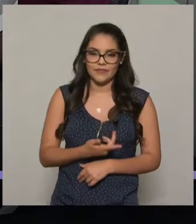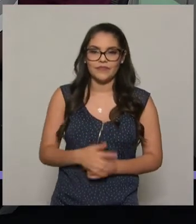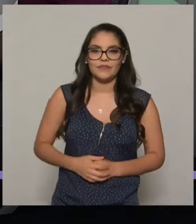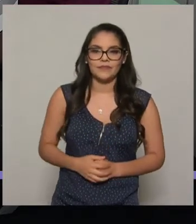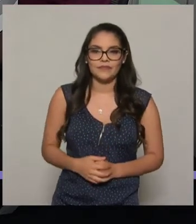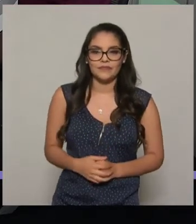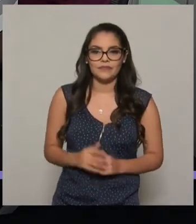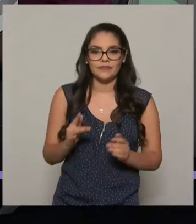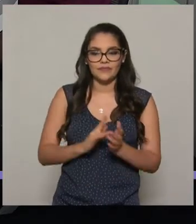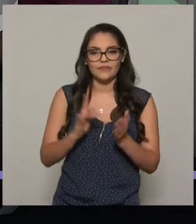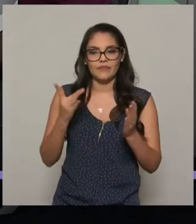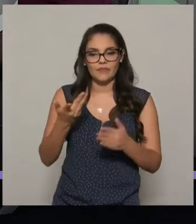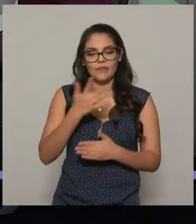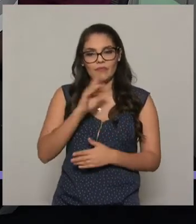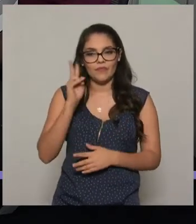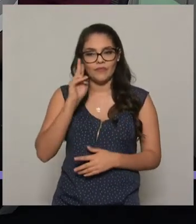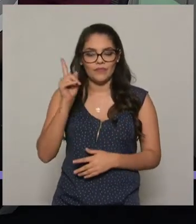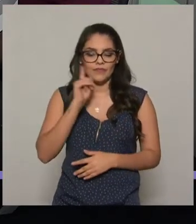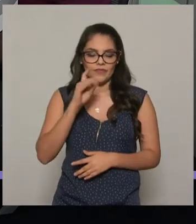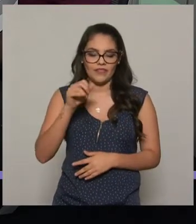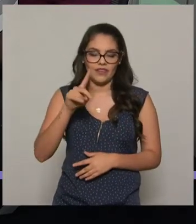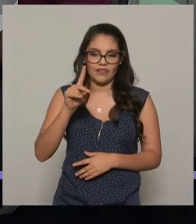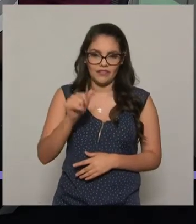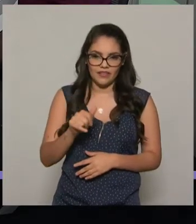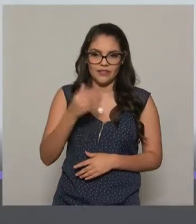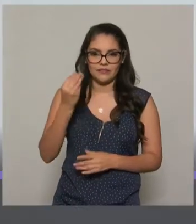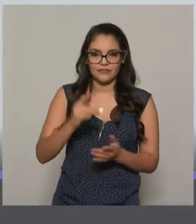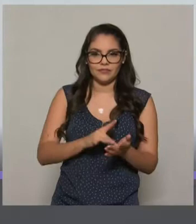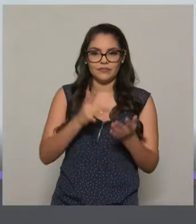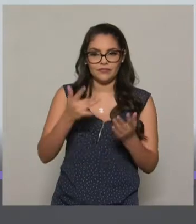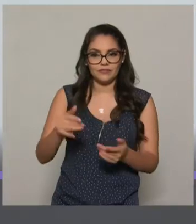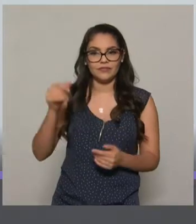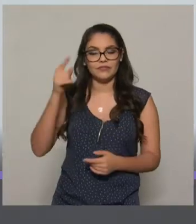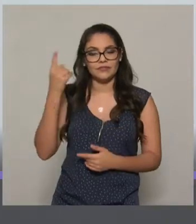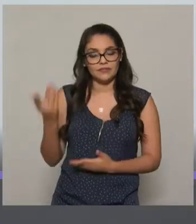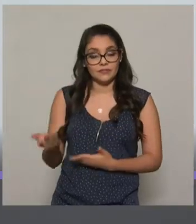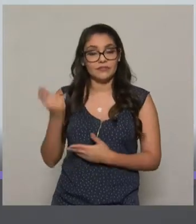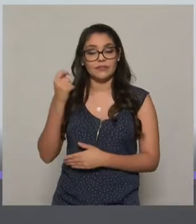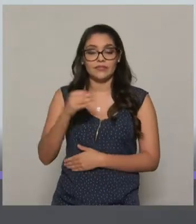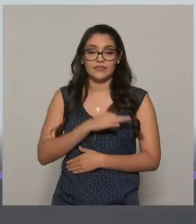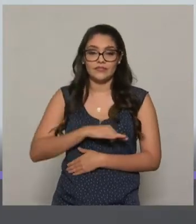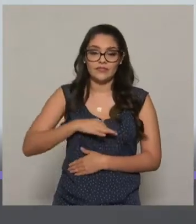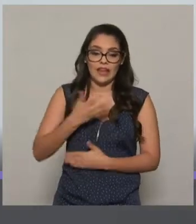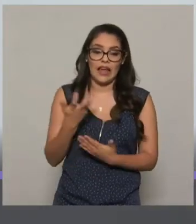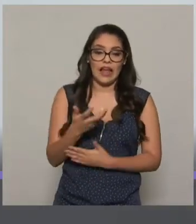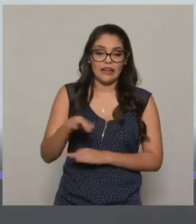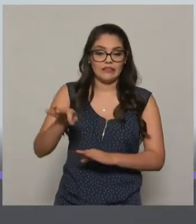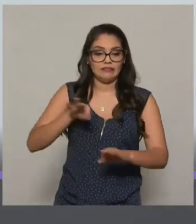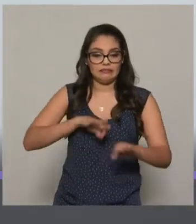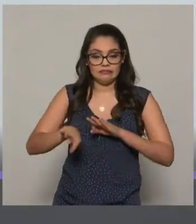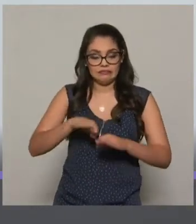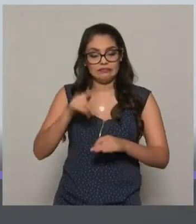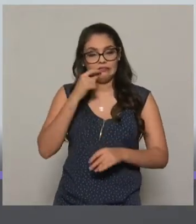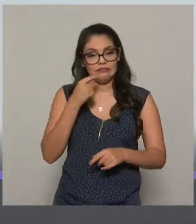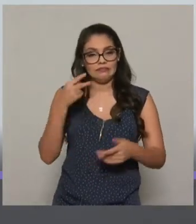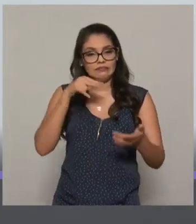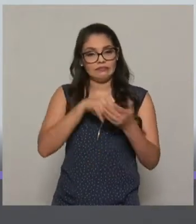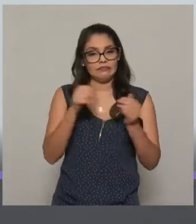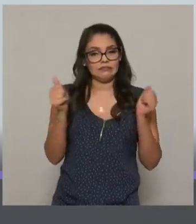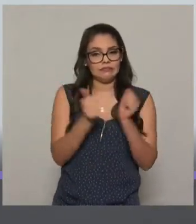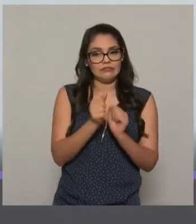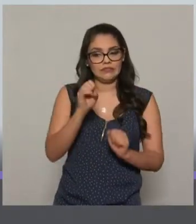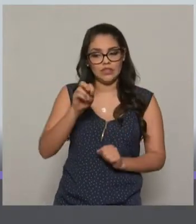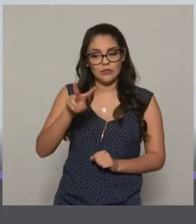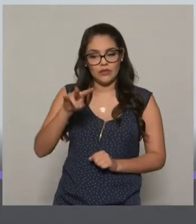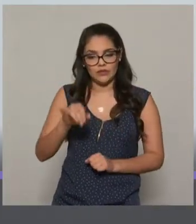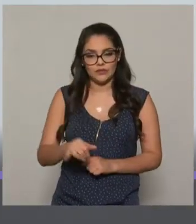Gracias. Bueno, pues ahí tienes la voz de Fernanda Rivera. Muchísimas gracias por ella, por lo que está haciendo al frente de esta dirección que encabeza en